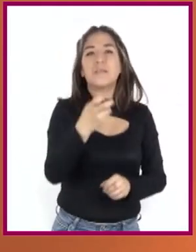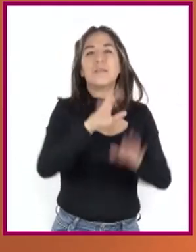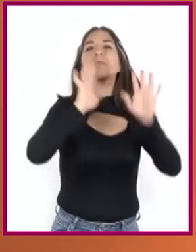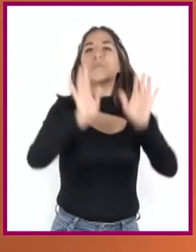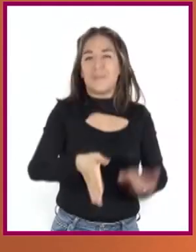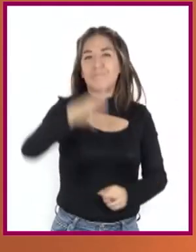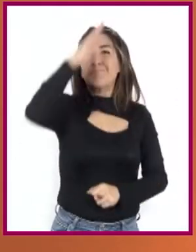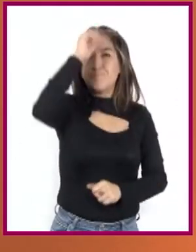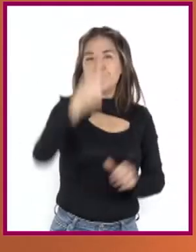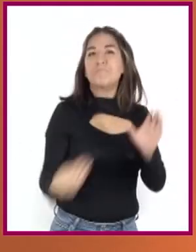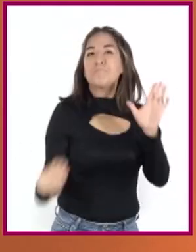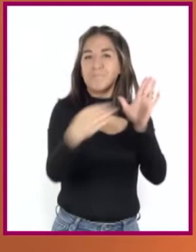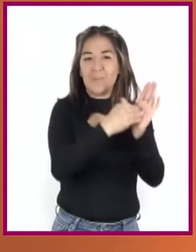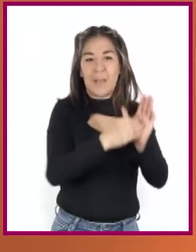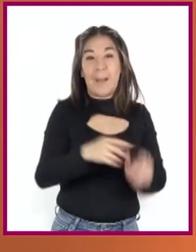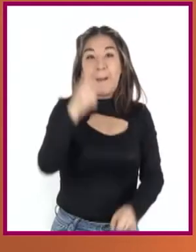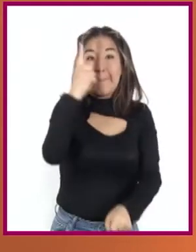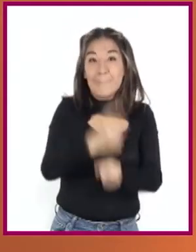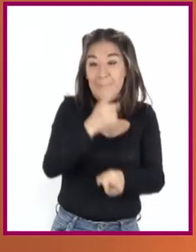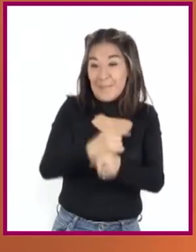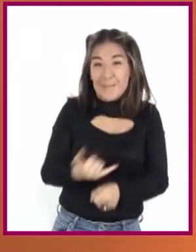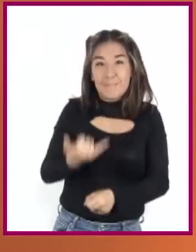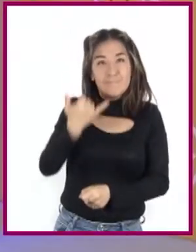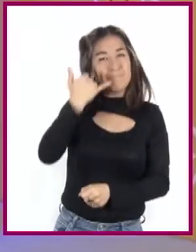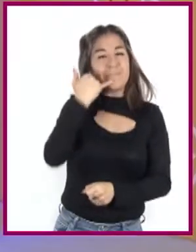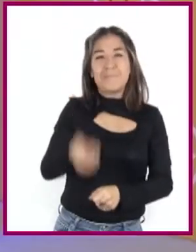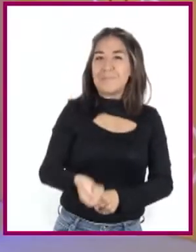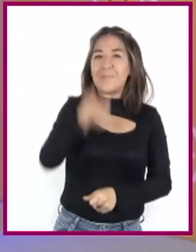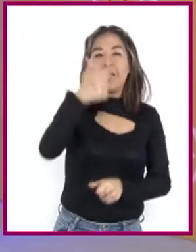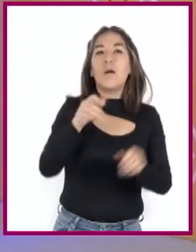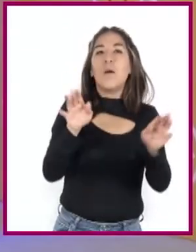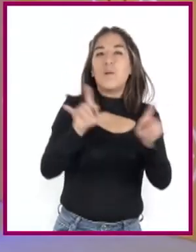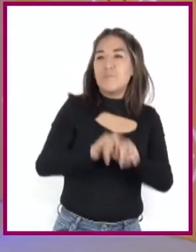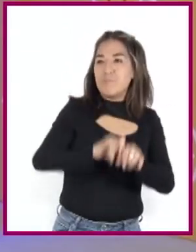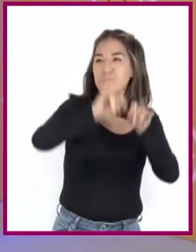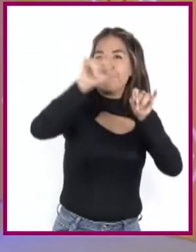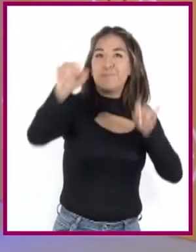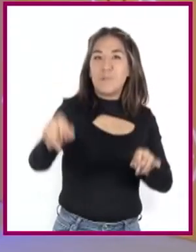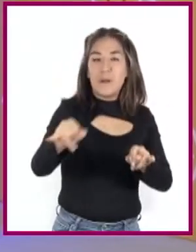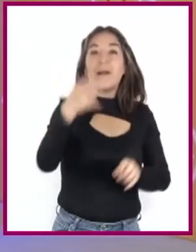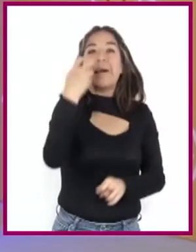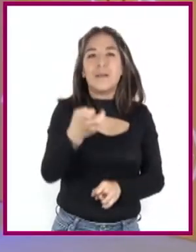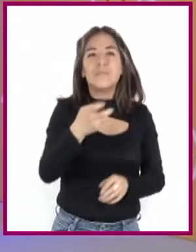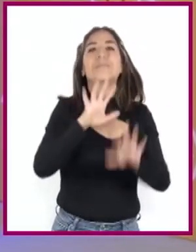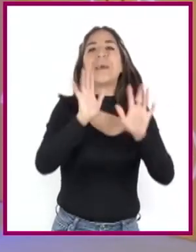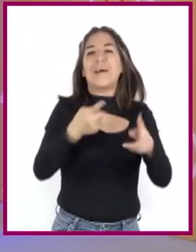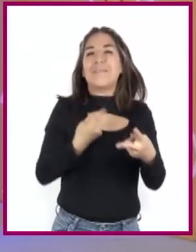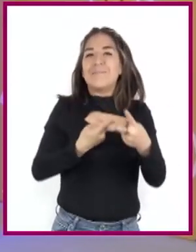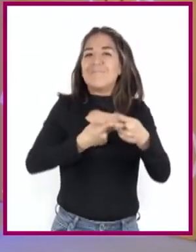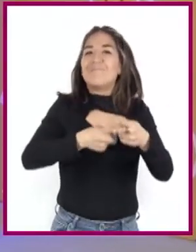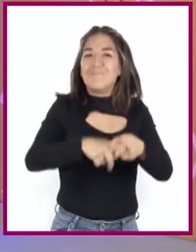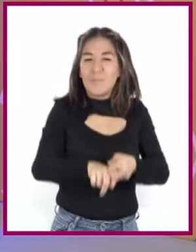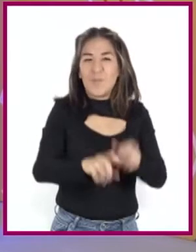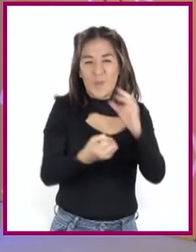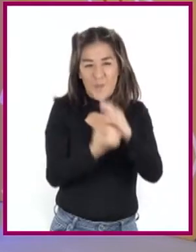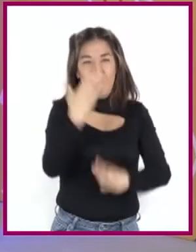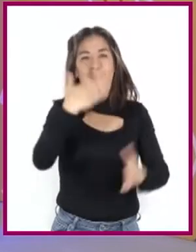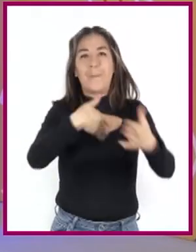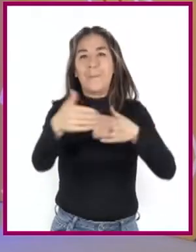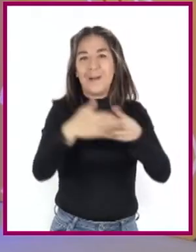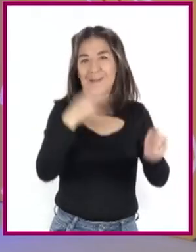la primera llamada a larga distancia, lo que supuso el inicio de una nueva era de